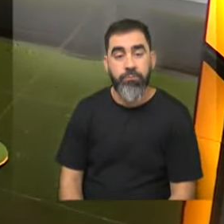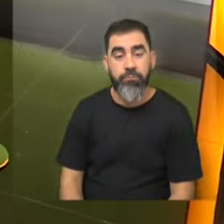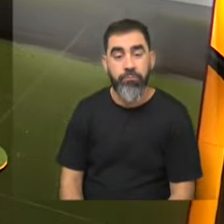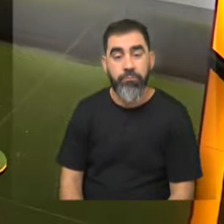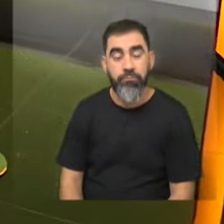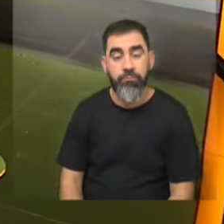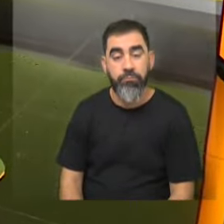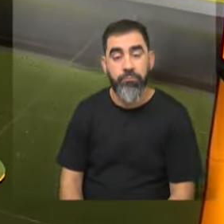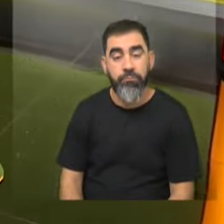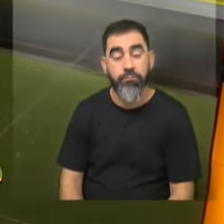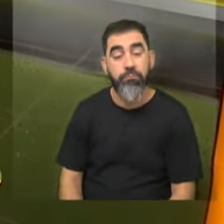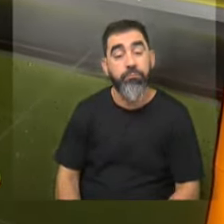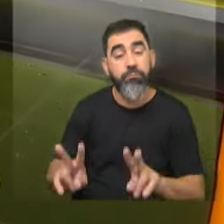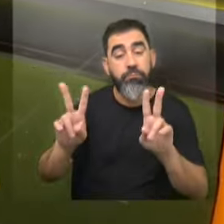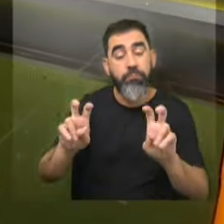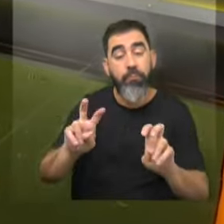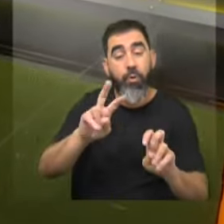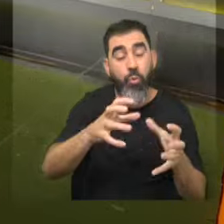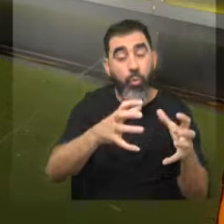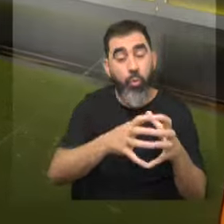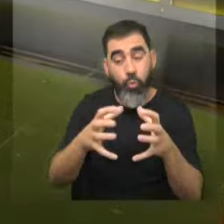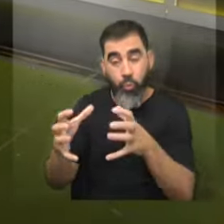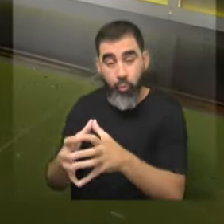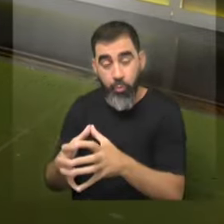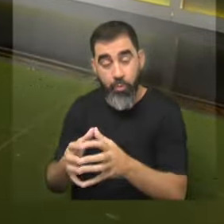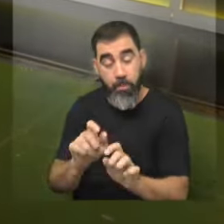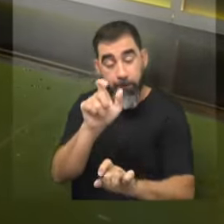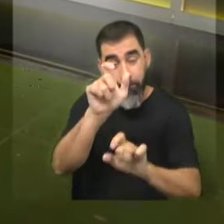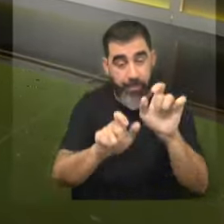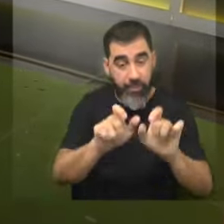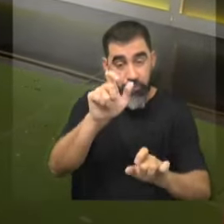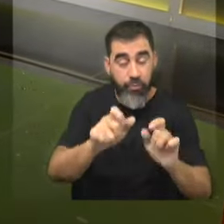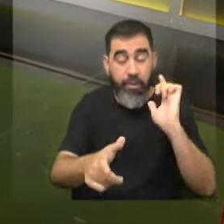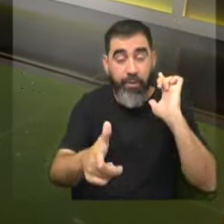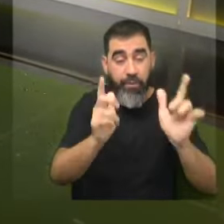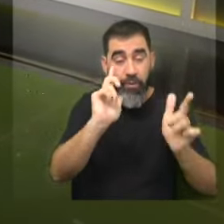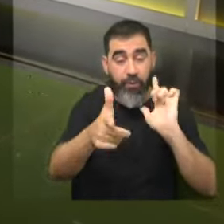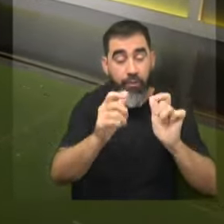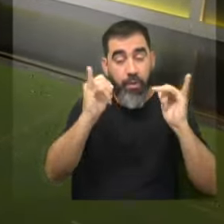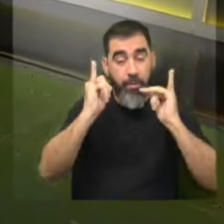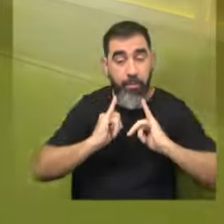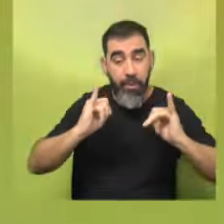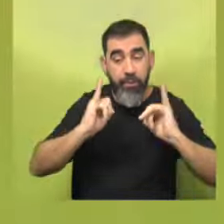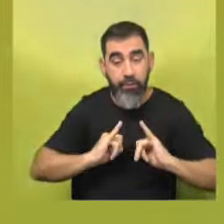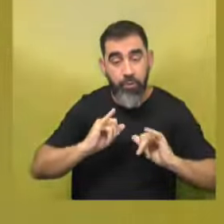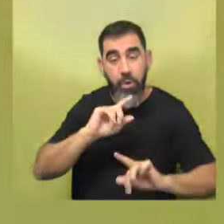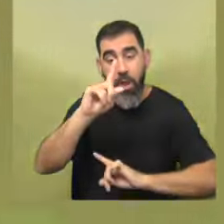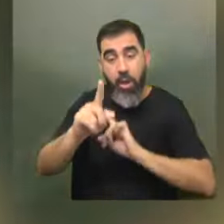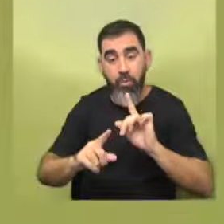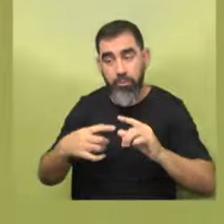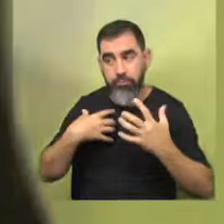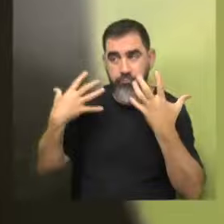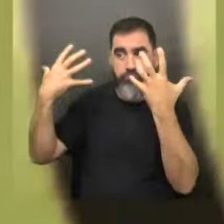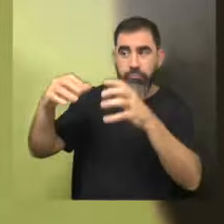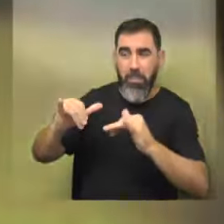Hay un tema en el que hay dos grupos bien definidos. Gente que disfruta de un paseo de este tipo y hay gente que dice, ni loco voy a